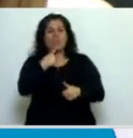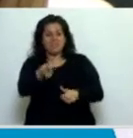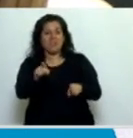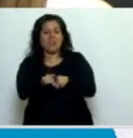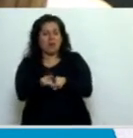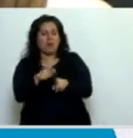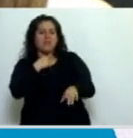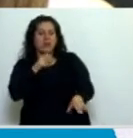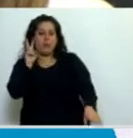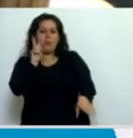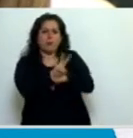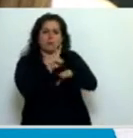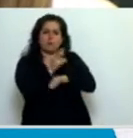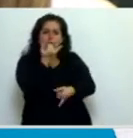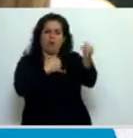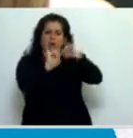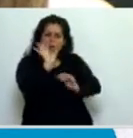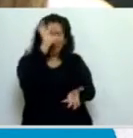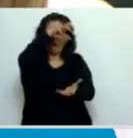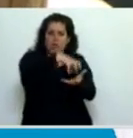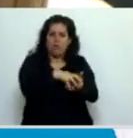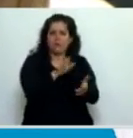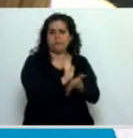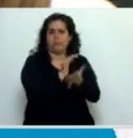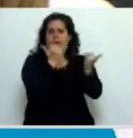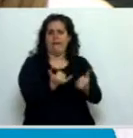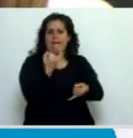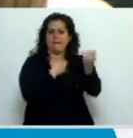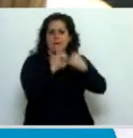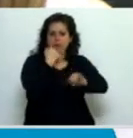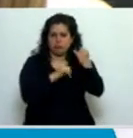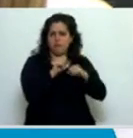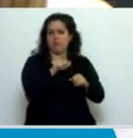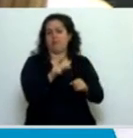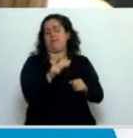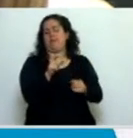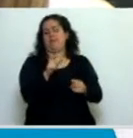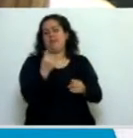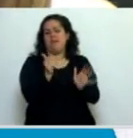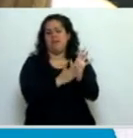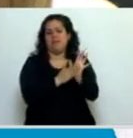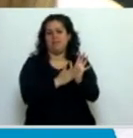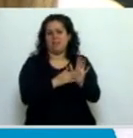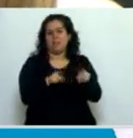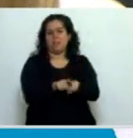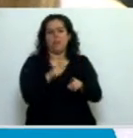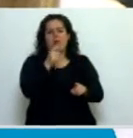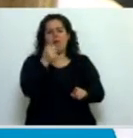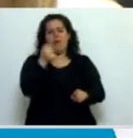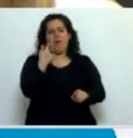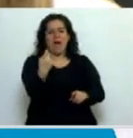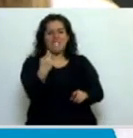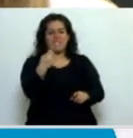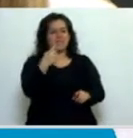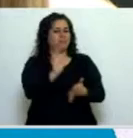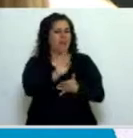a las tenencias accionarias que integran la cartera de inversiones del Fondo de Garantía y Sustentabilidad del ANSES o las que posea en